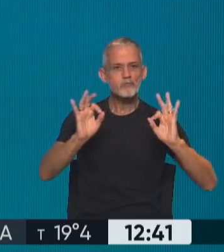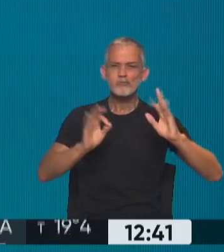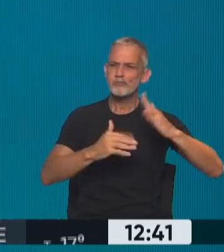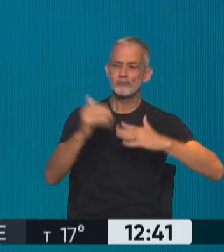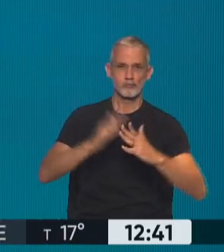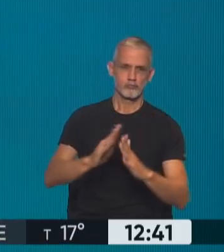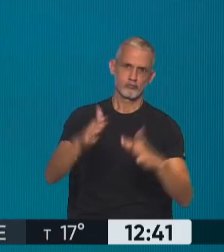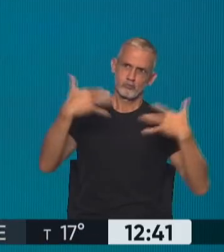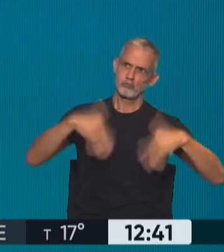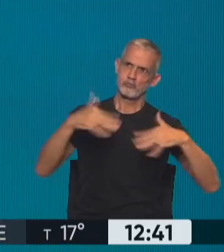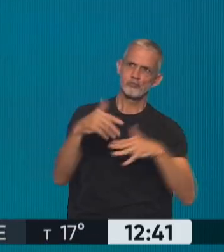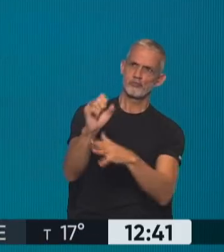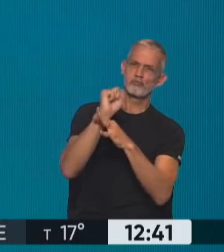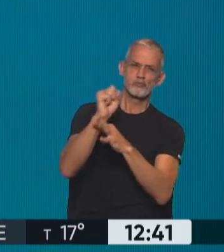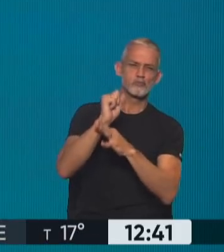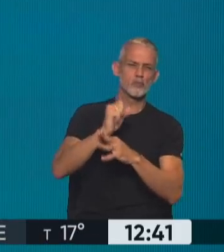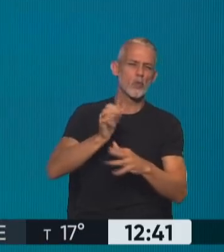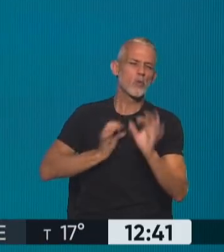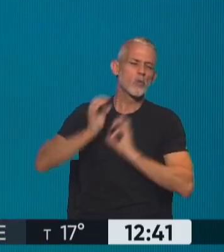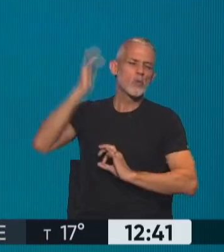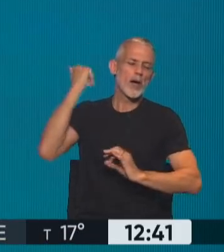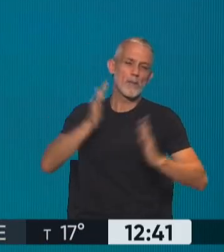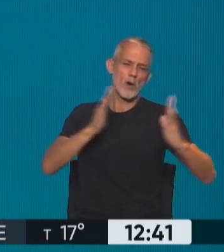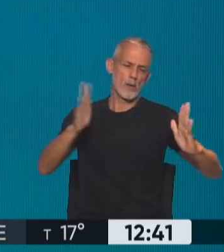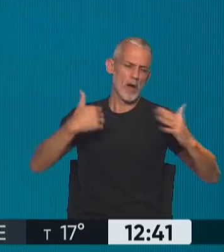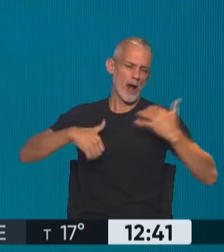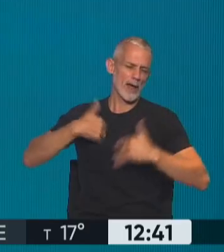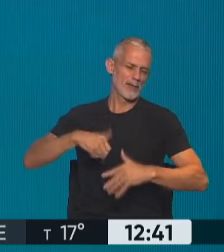un monumento de la Belle Époque, ¿no? De la Argentina